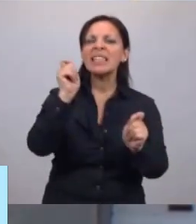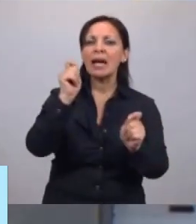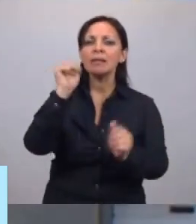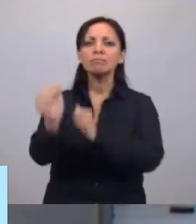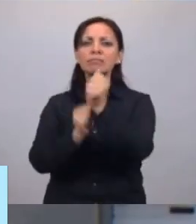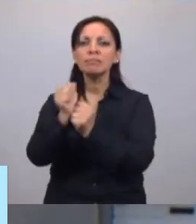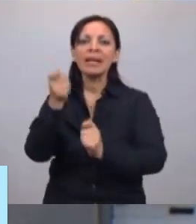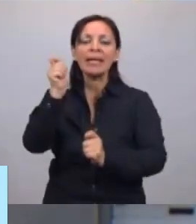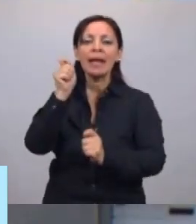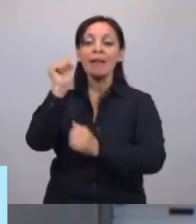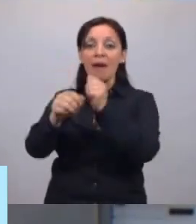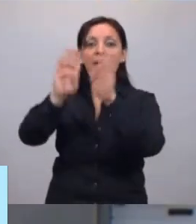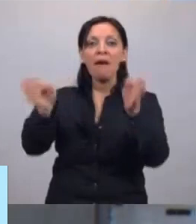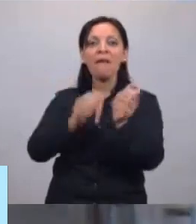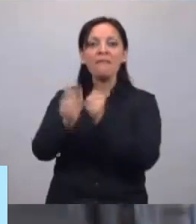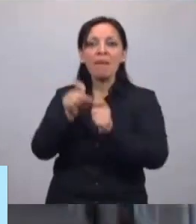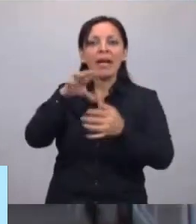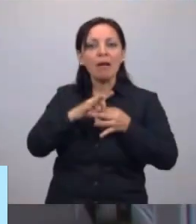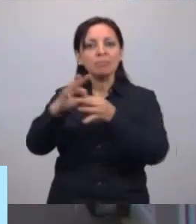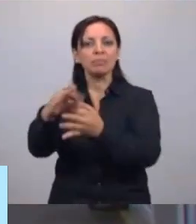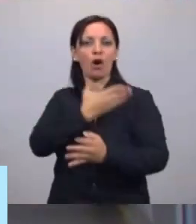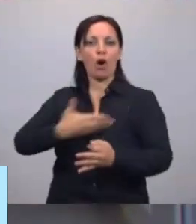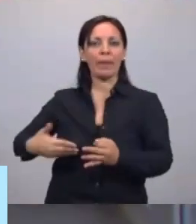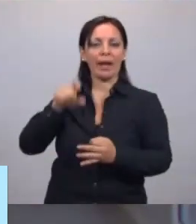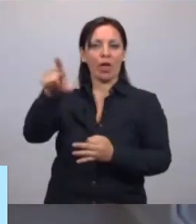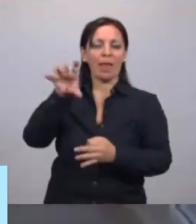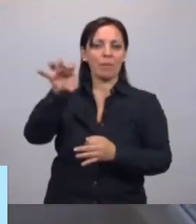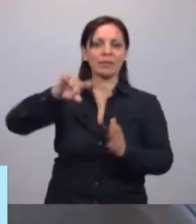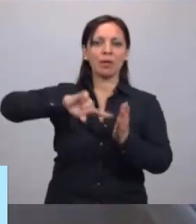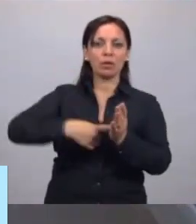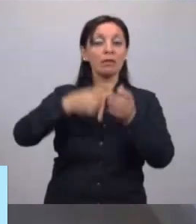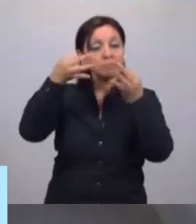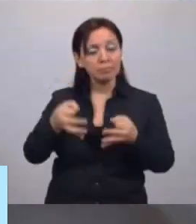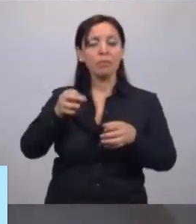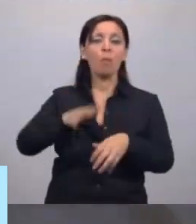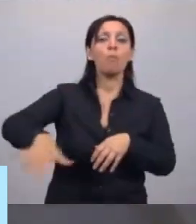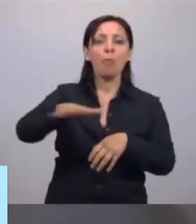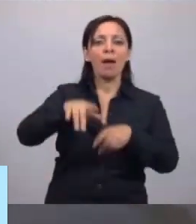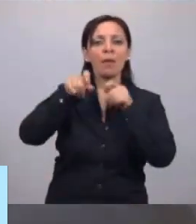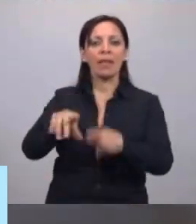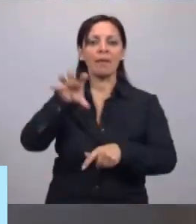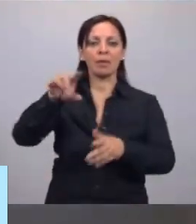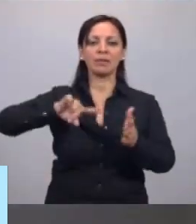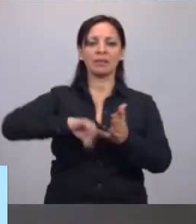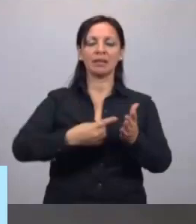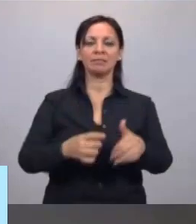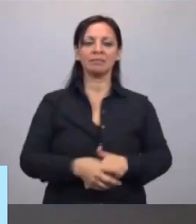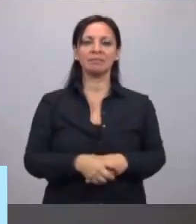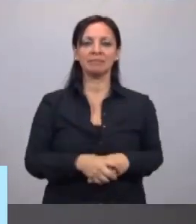fábrica de muebles del gobierno de la provincia de Buenos Aires o sea del pueblo de la provincia de Buenos Aires